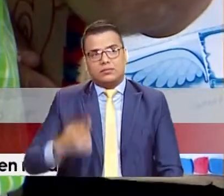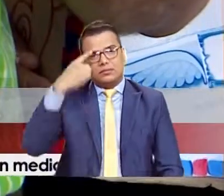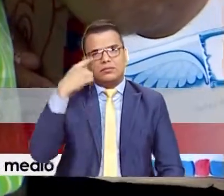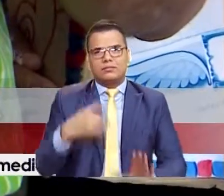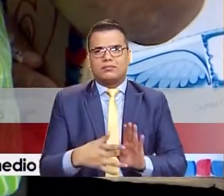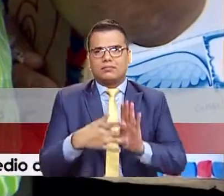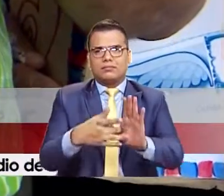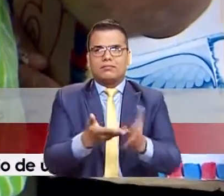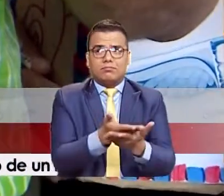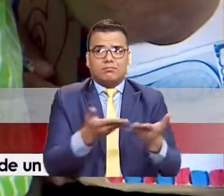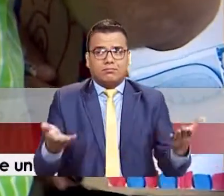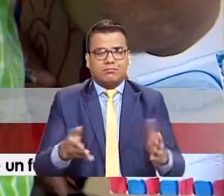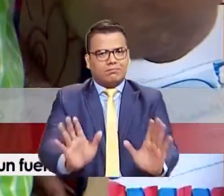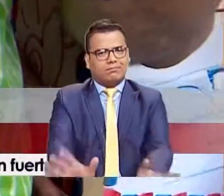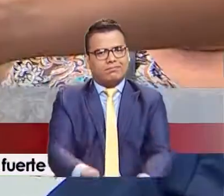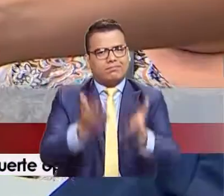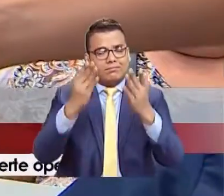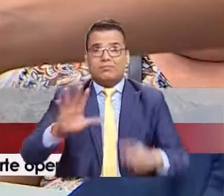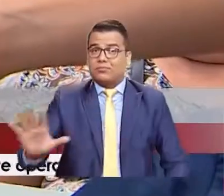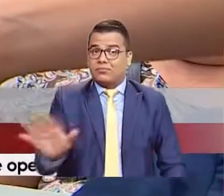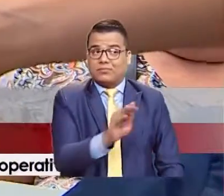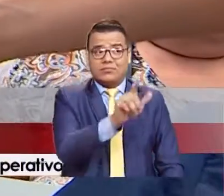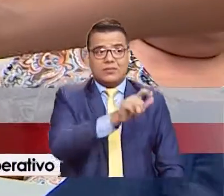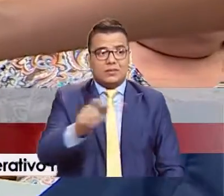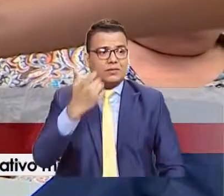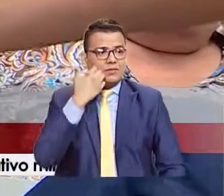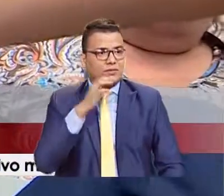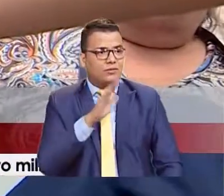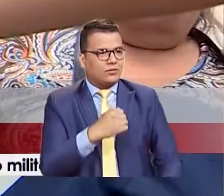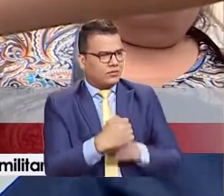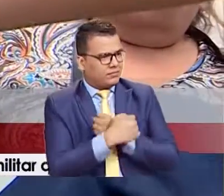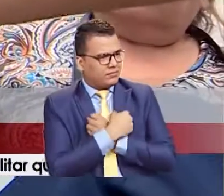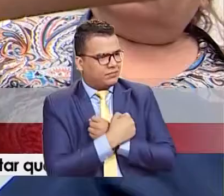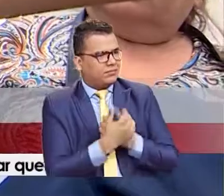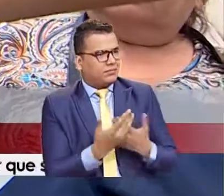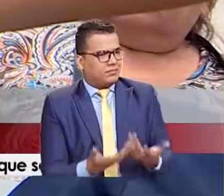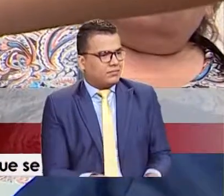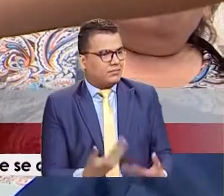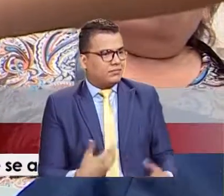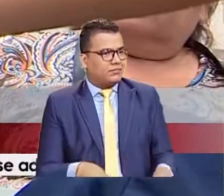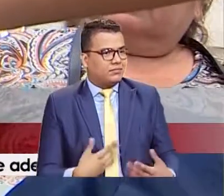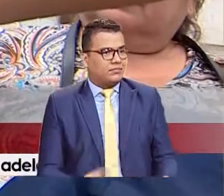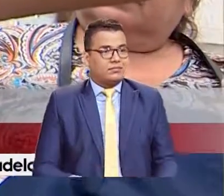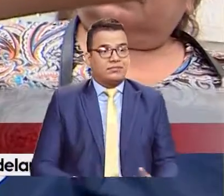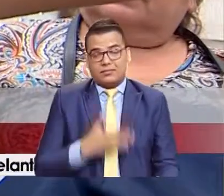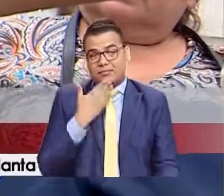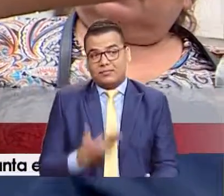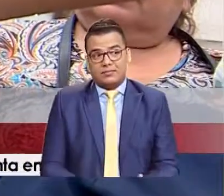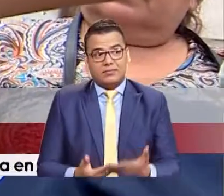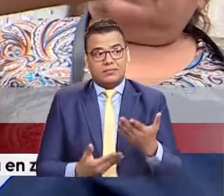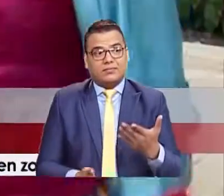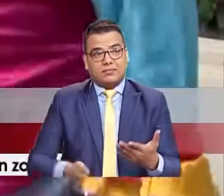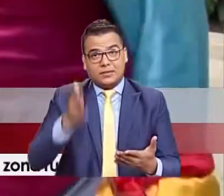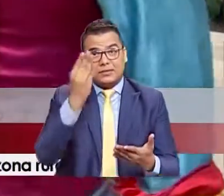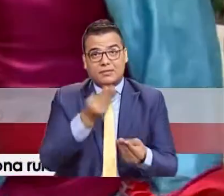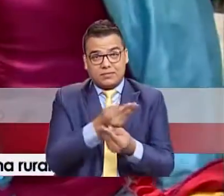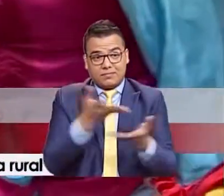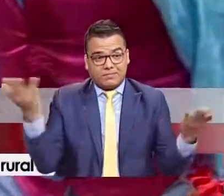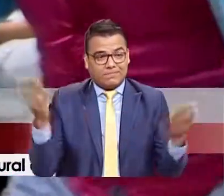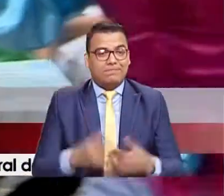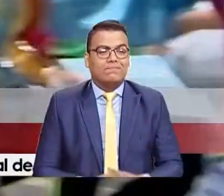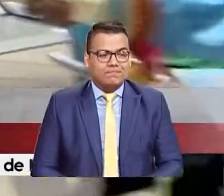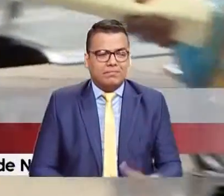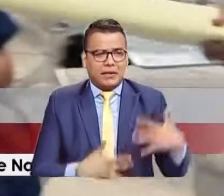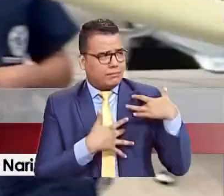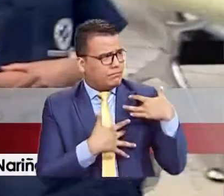darle fortaleza a quienes están reclusos en un hospital con mucho amor mucho cariño y pues quería decirle que muchas gracias que me dio le pague actos de